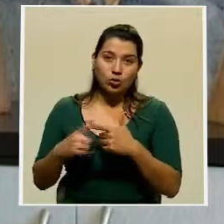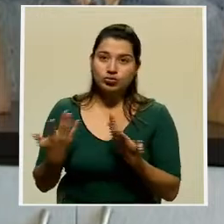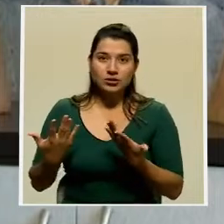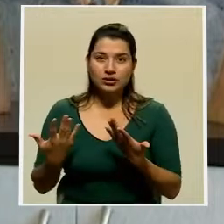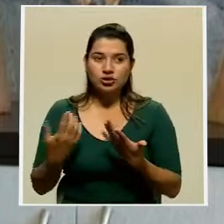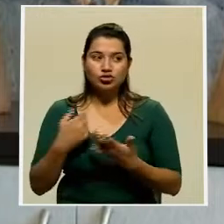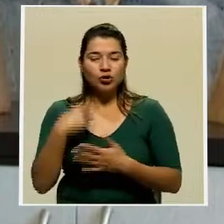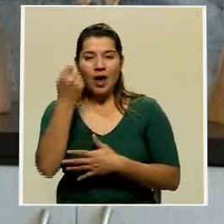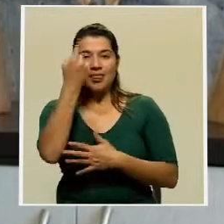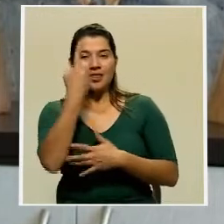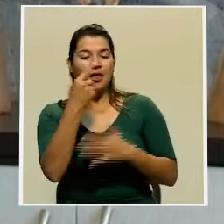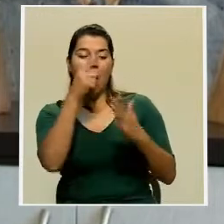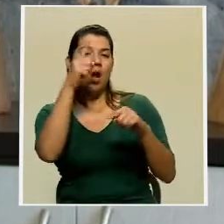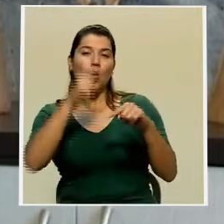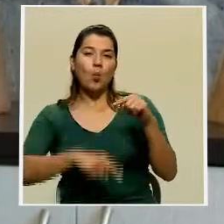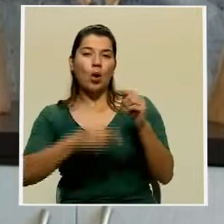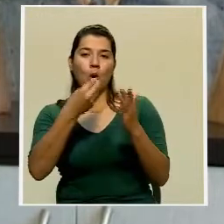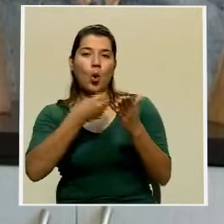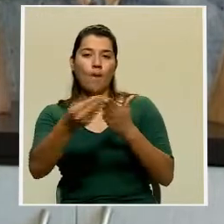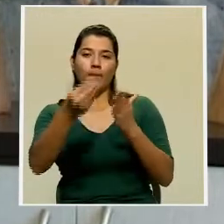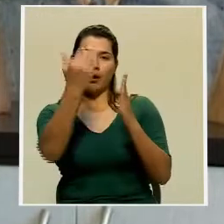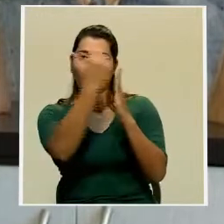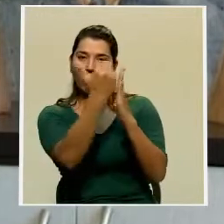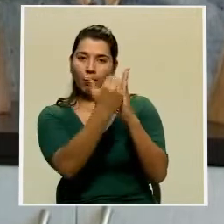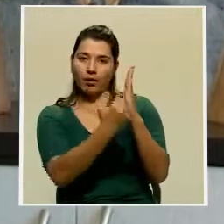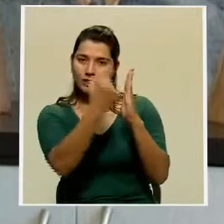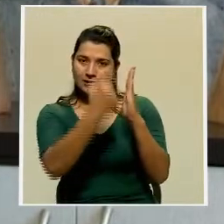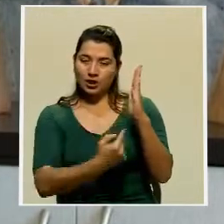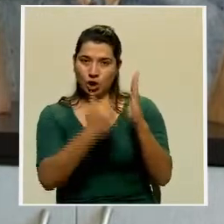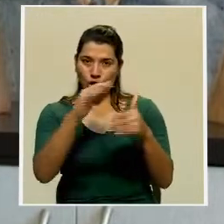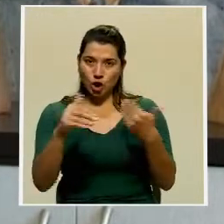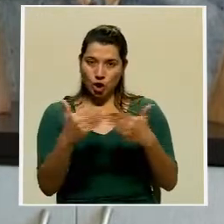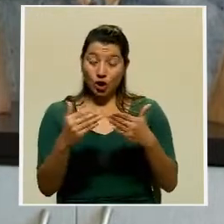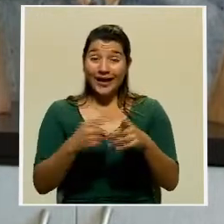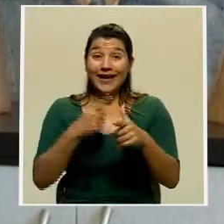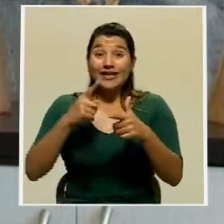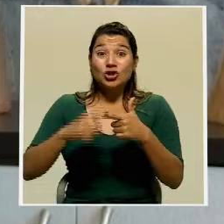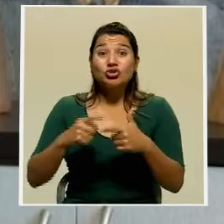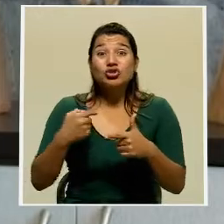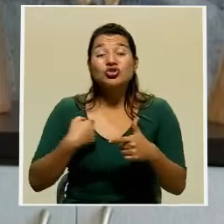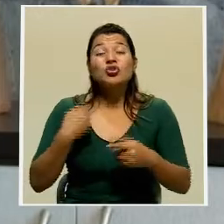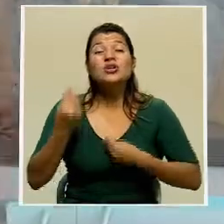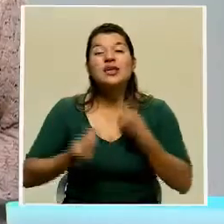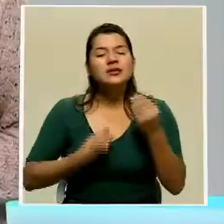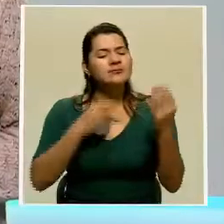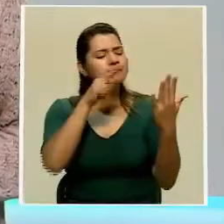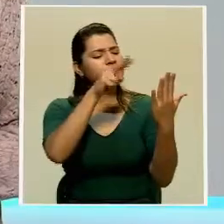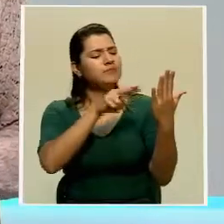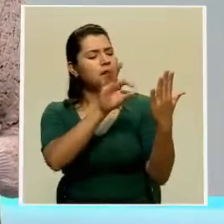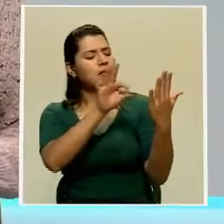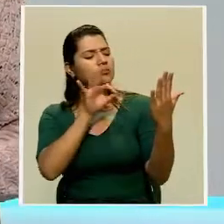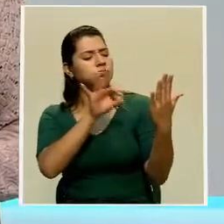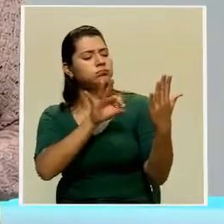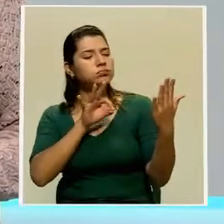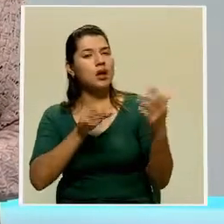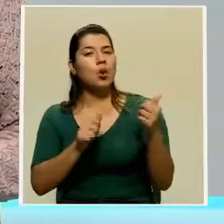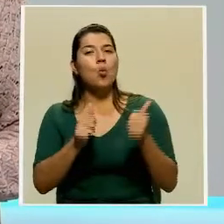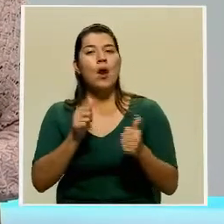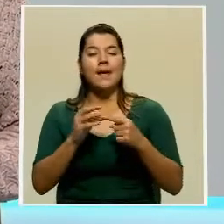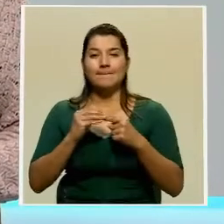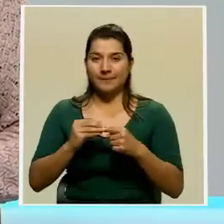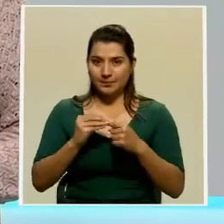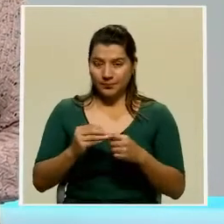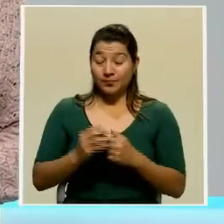cuenta, no va a alcanzar, entonces me obliga a priorizar. Bueno, adicional a